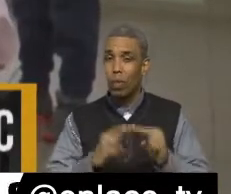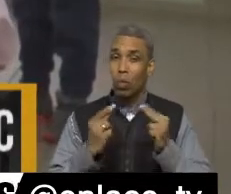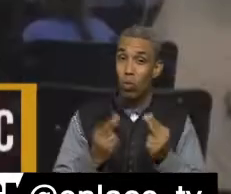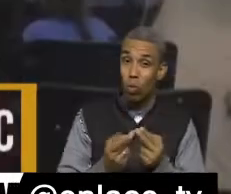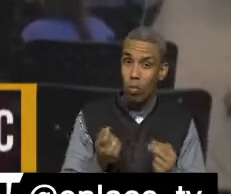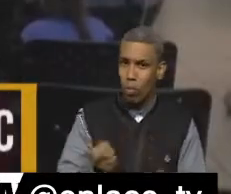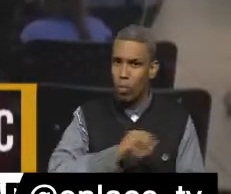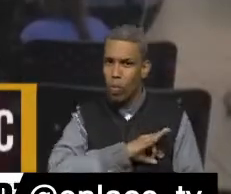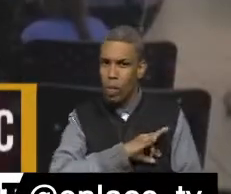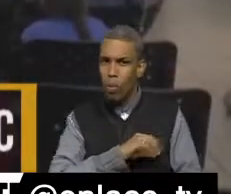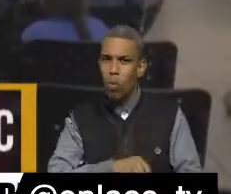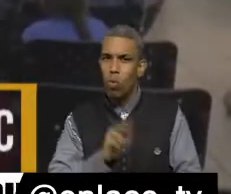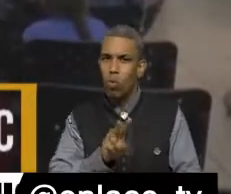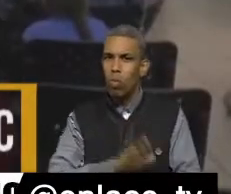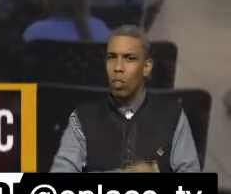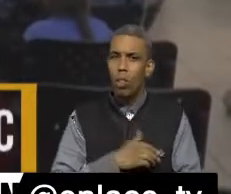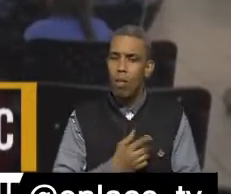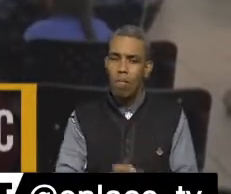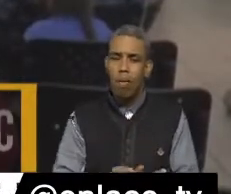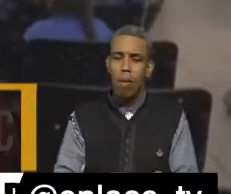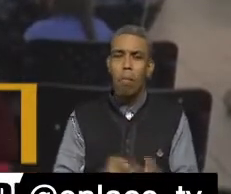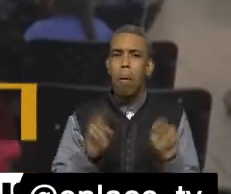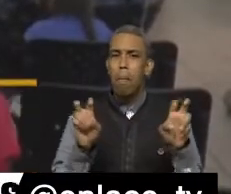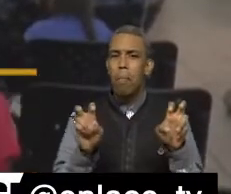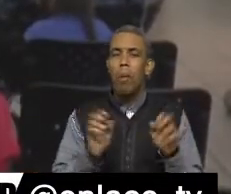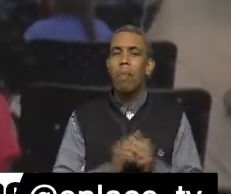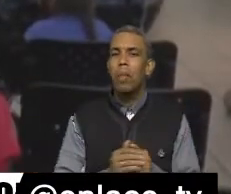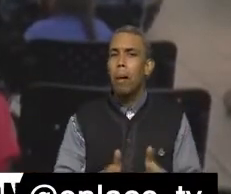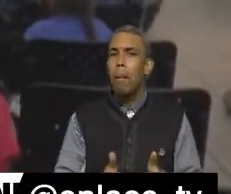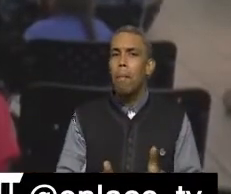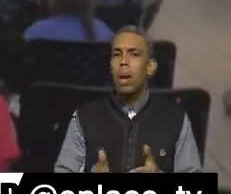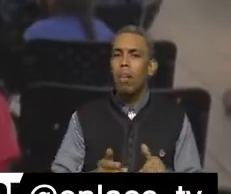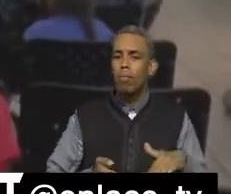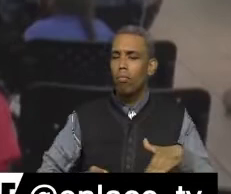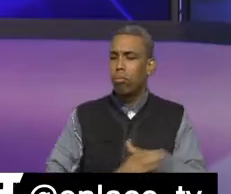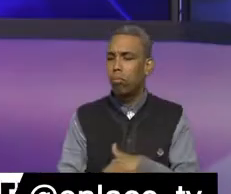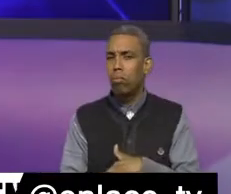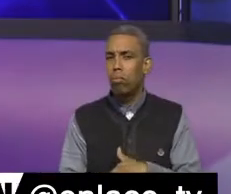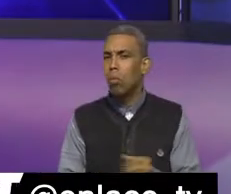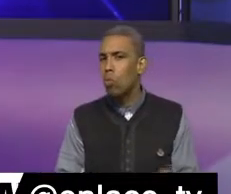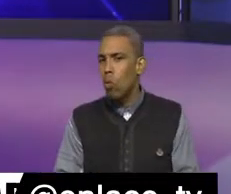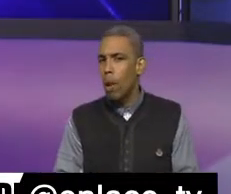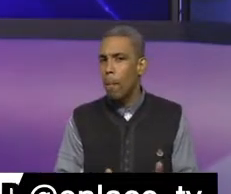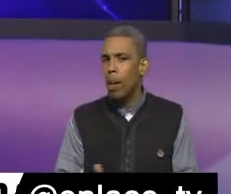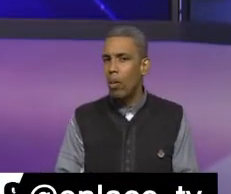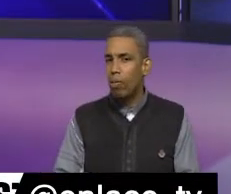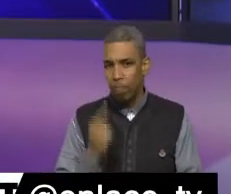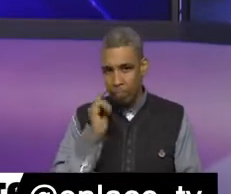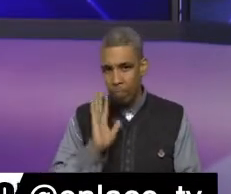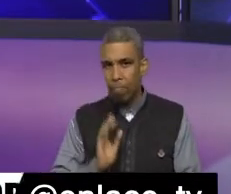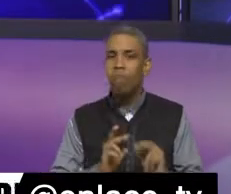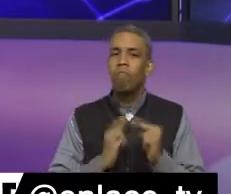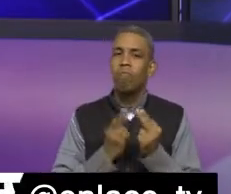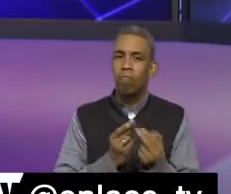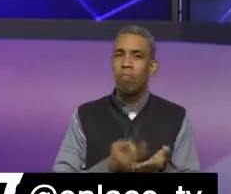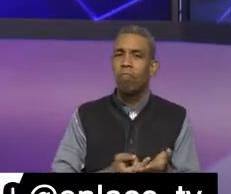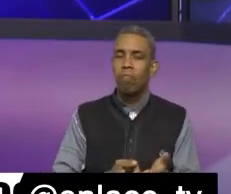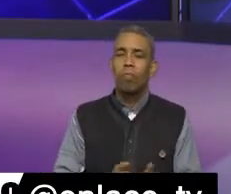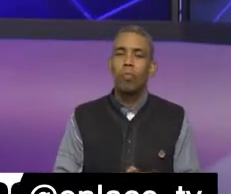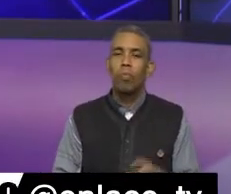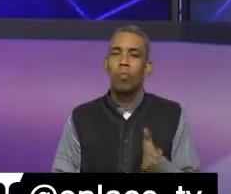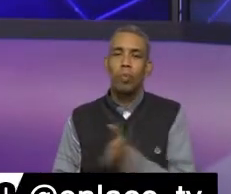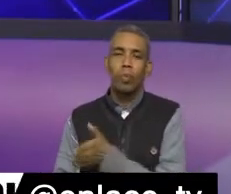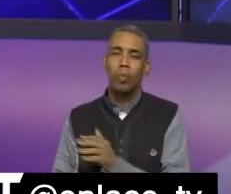se planteará la construcción del plan piscícola de Barranca Bermeja. El gerente de la refinería de Barranca